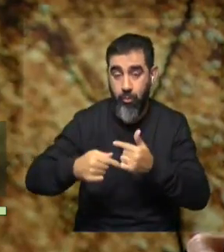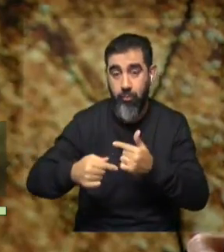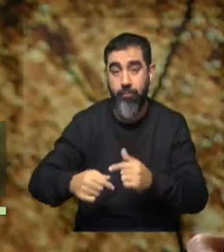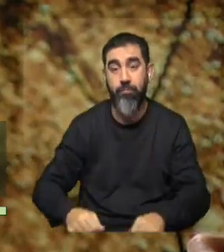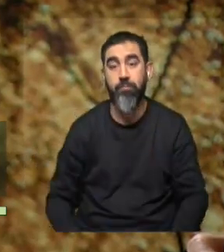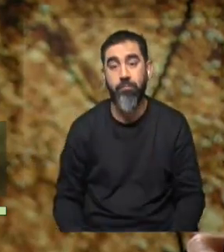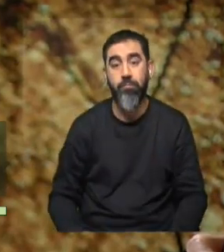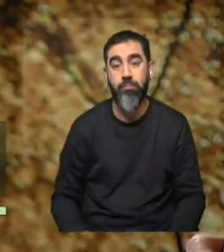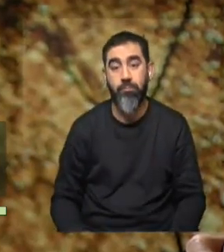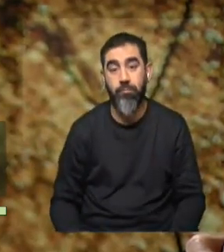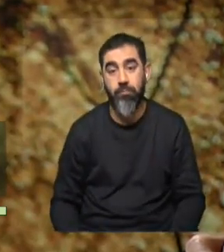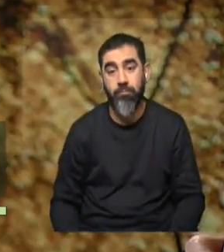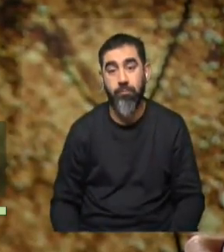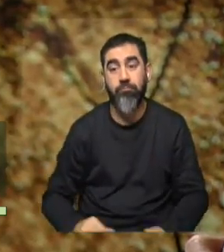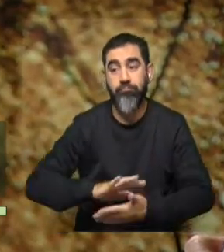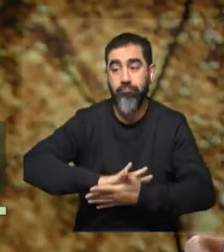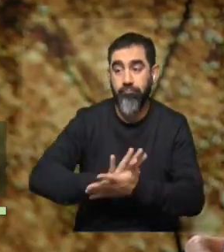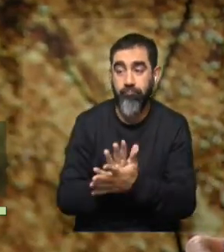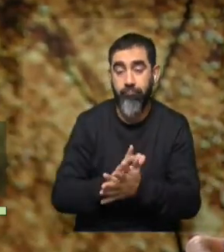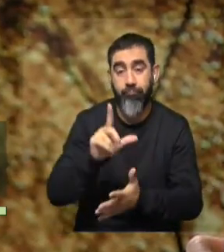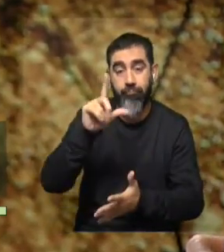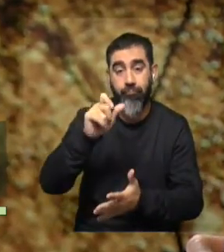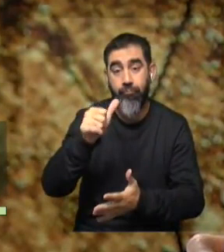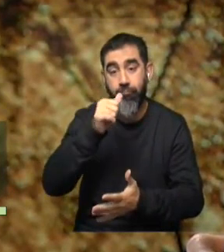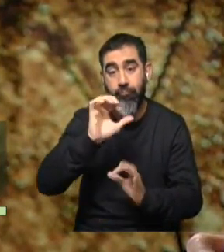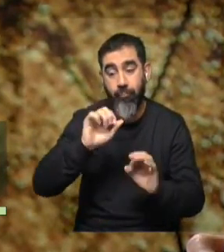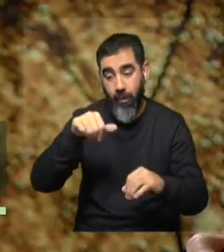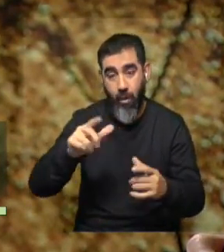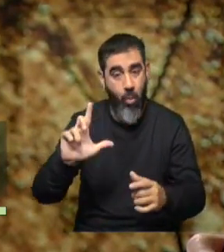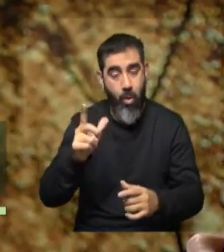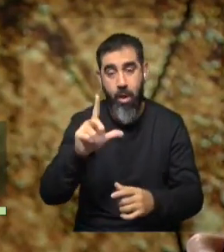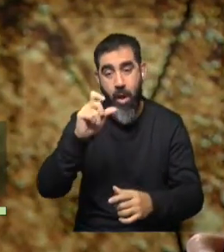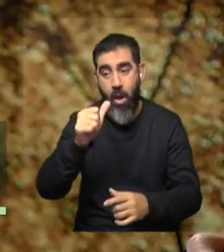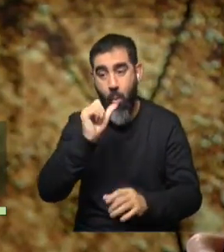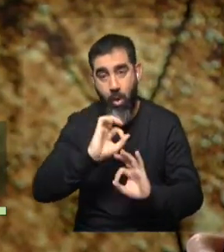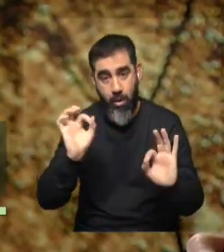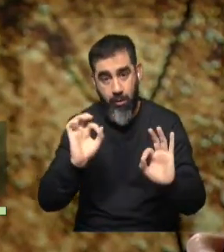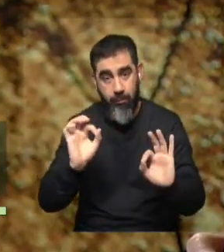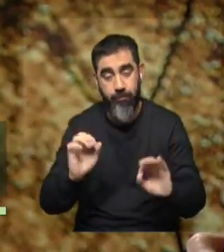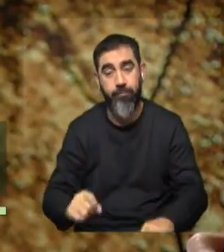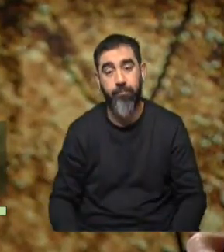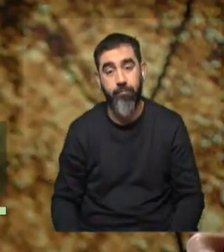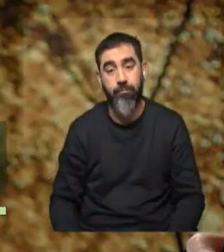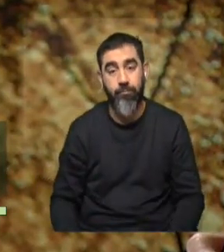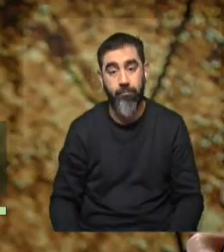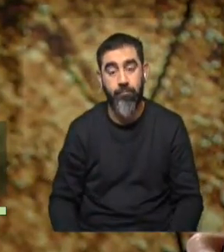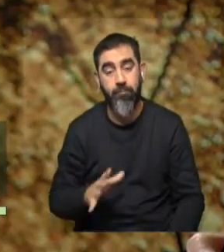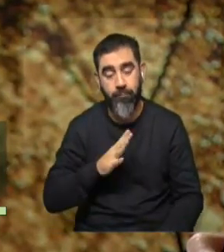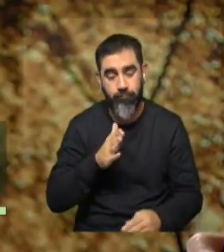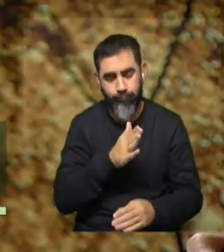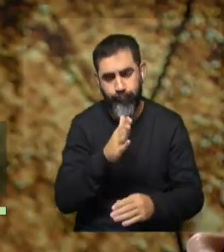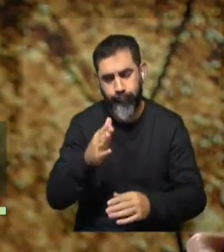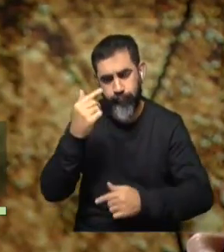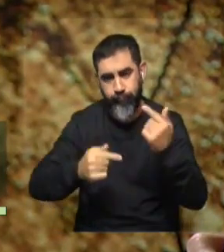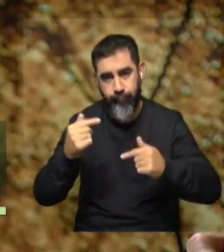un escenario muy probable de que no íbamos a quedar sin agua potable Hoy estamos sin agua potable Sí y trabajamos en varias líneas y un montón